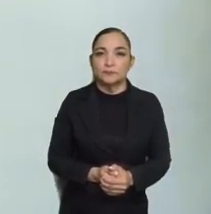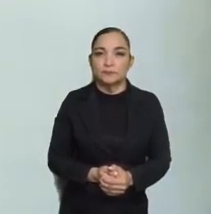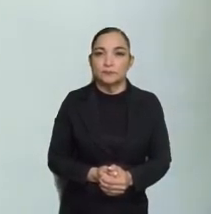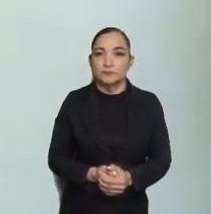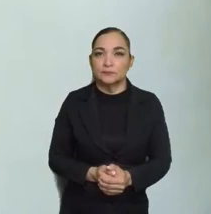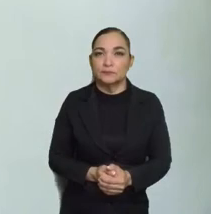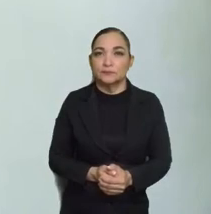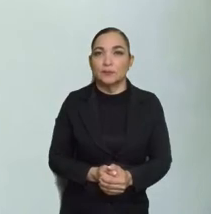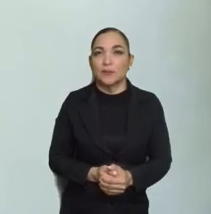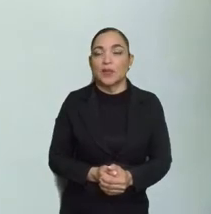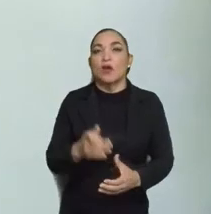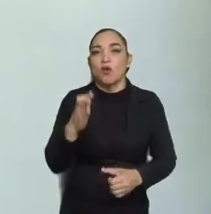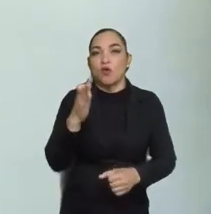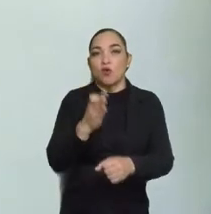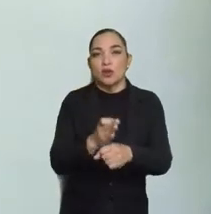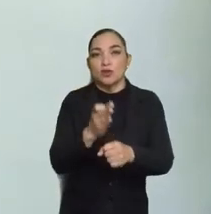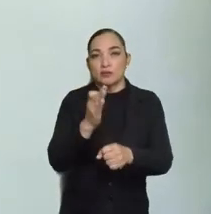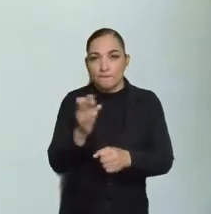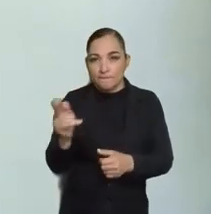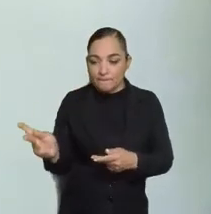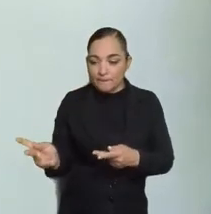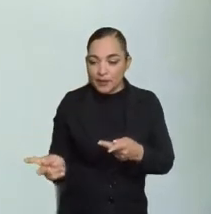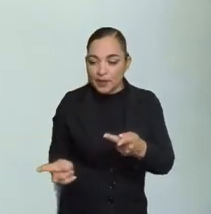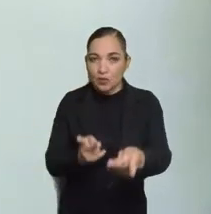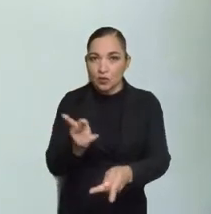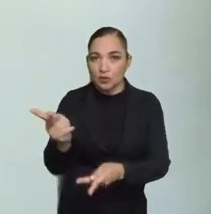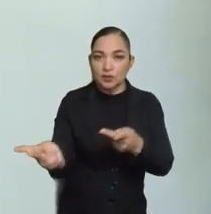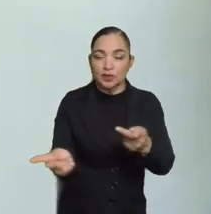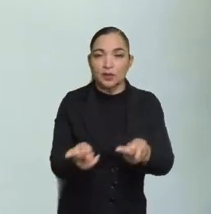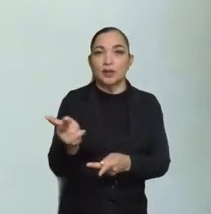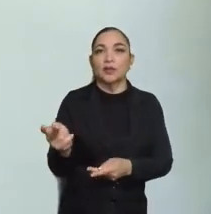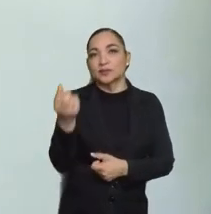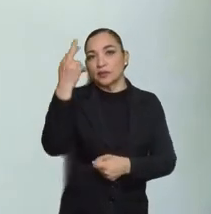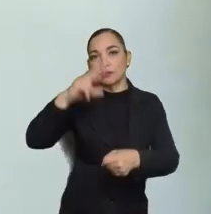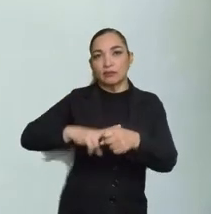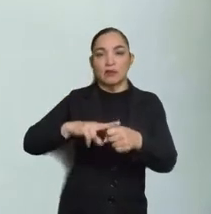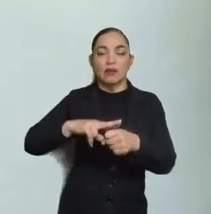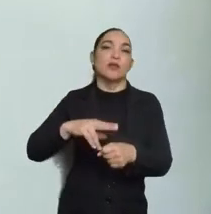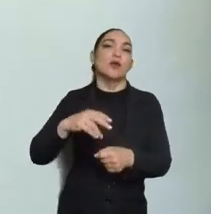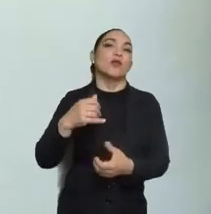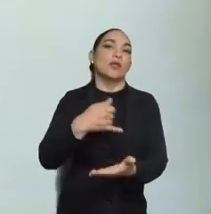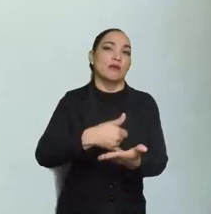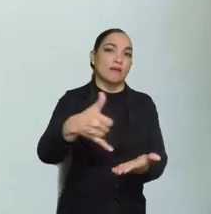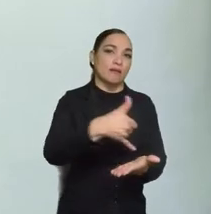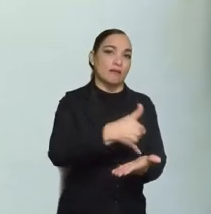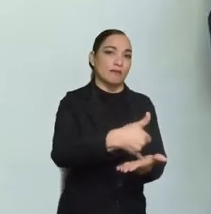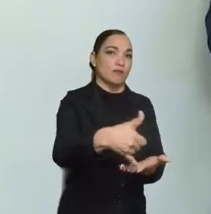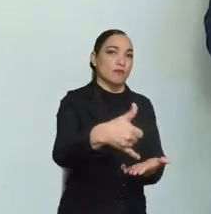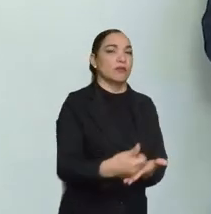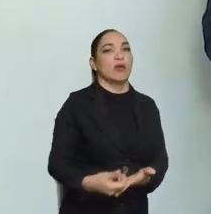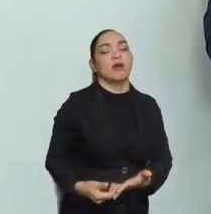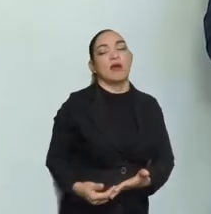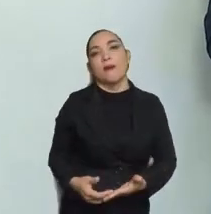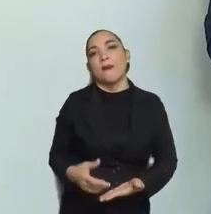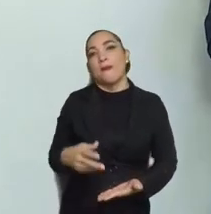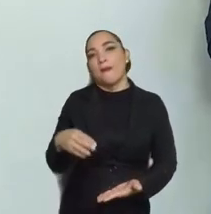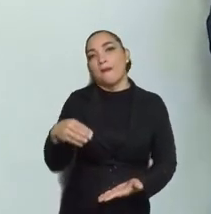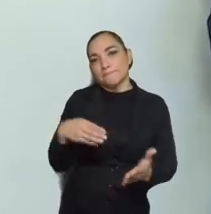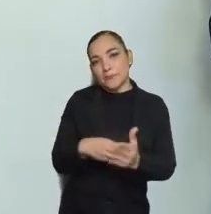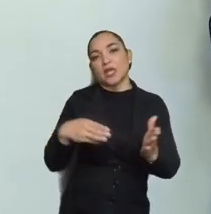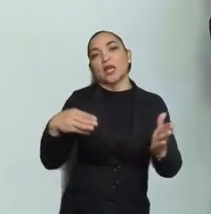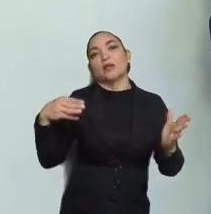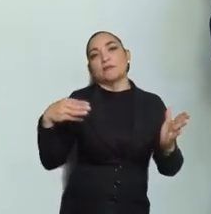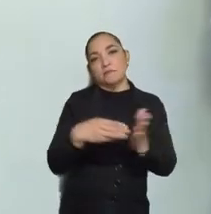Hay que preguntárselos al de agricultura, precisamente. Son miles de toneladas, pero no lo